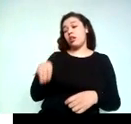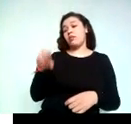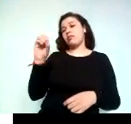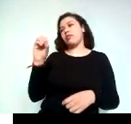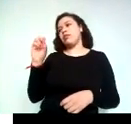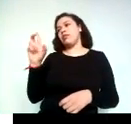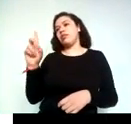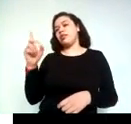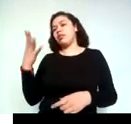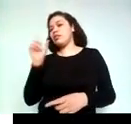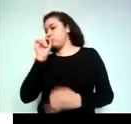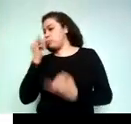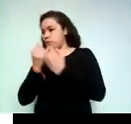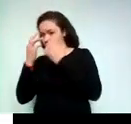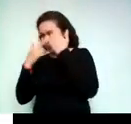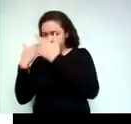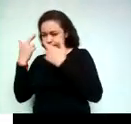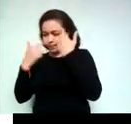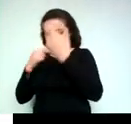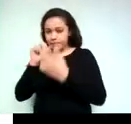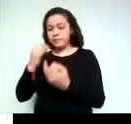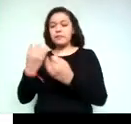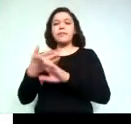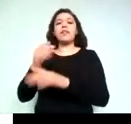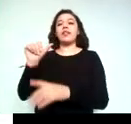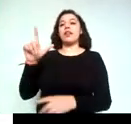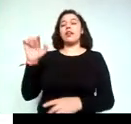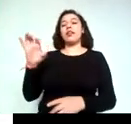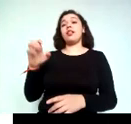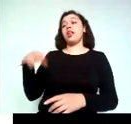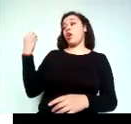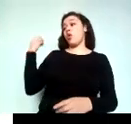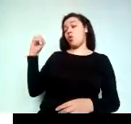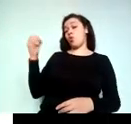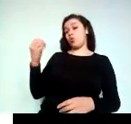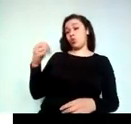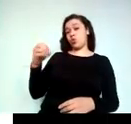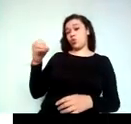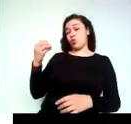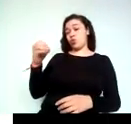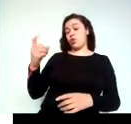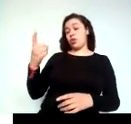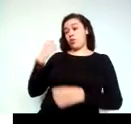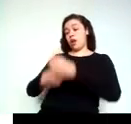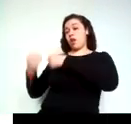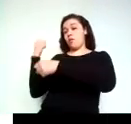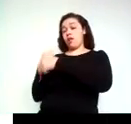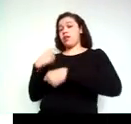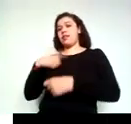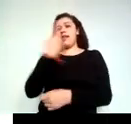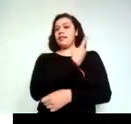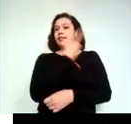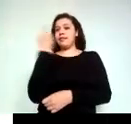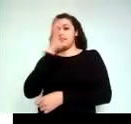es importante, como les comentó Ale, desde octubre del año pasado, tenemos que estar al 100% ya con